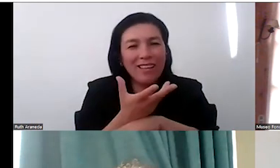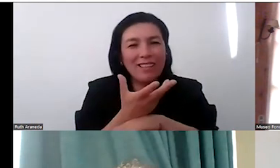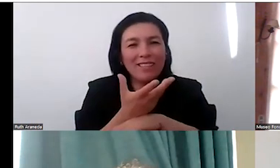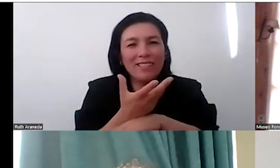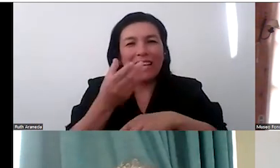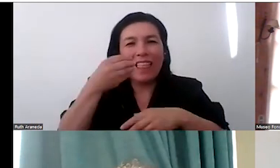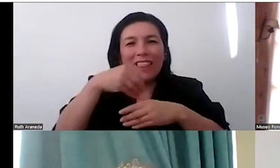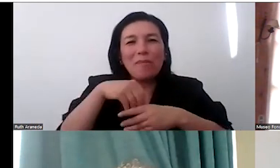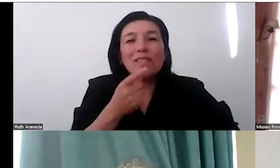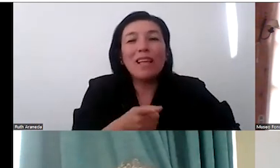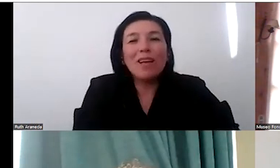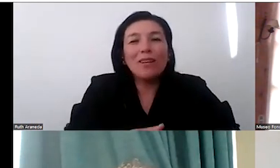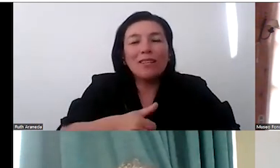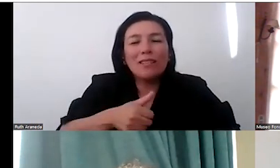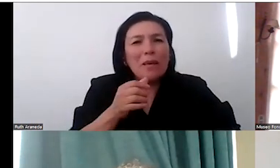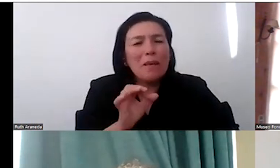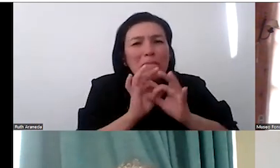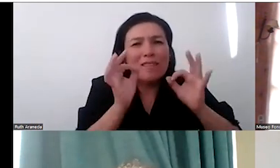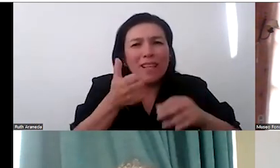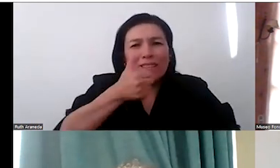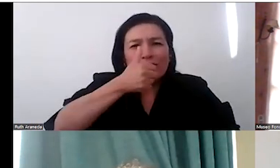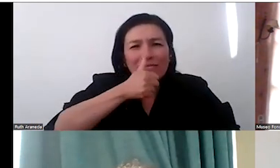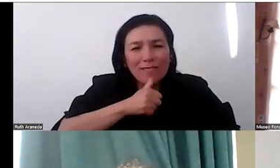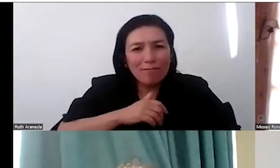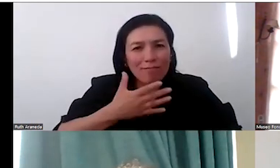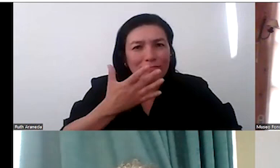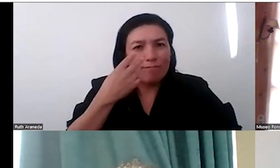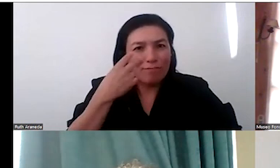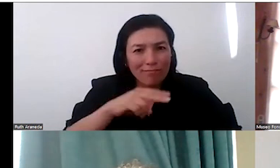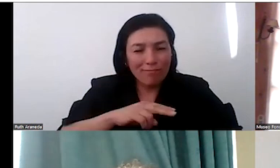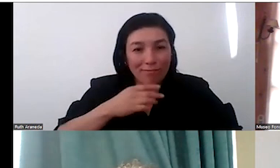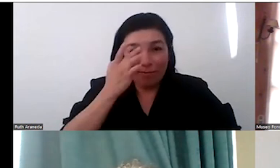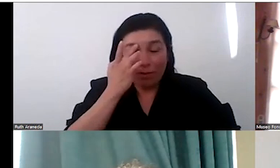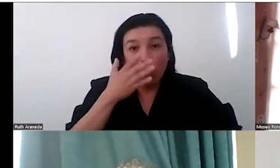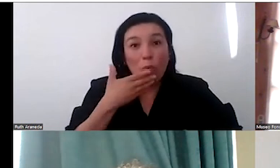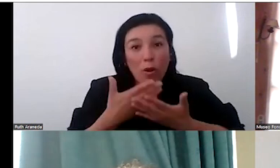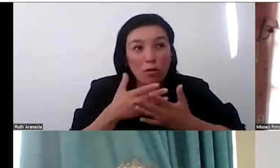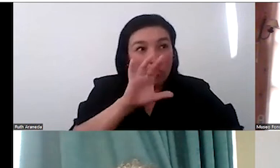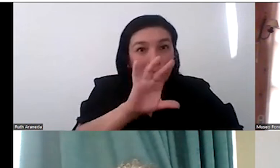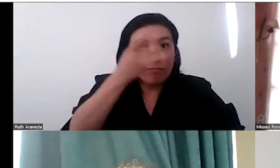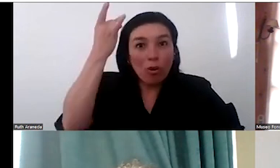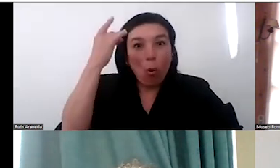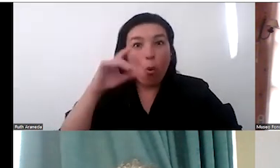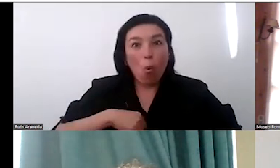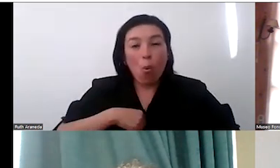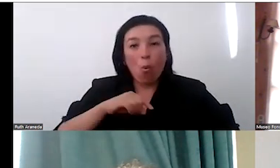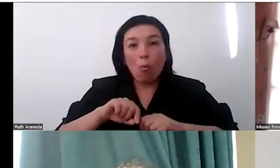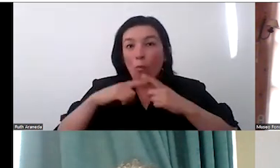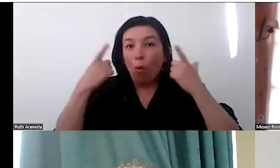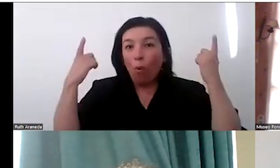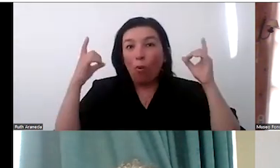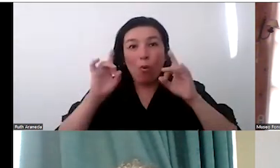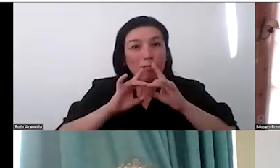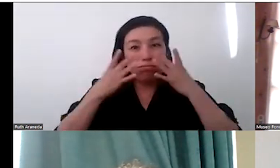algún secreto en su funcionamiento. Y eso, cuando uno lo descubre, se maravilla. Nosotros nos